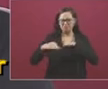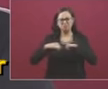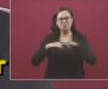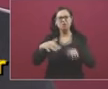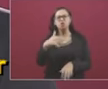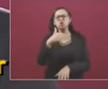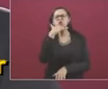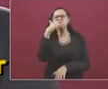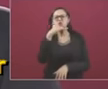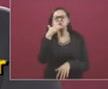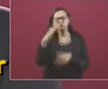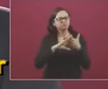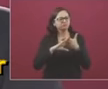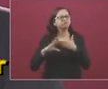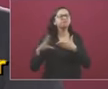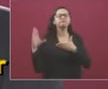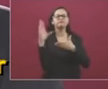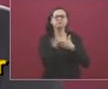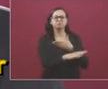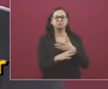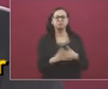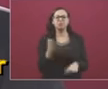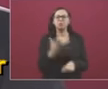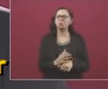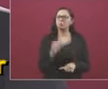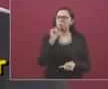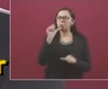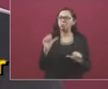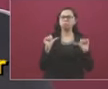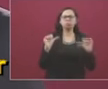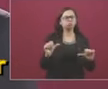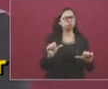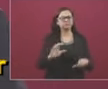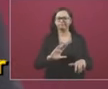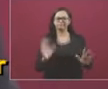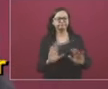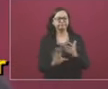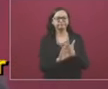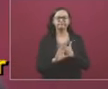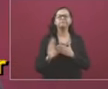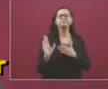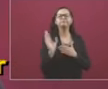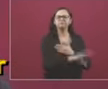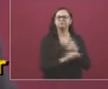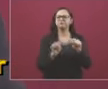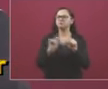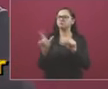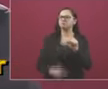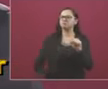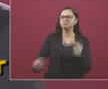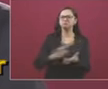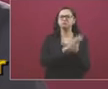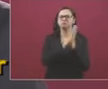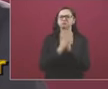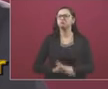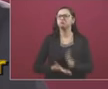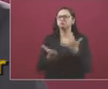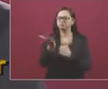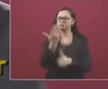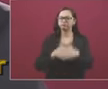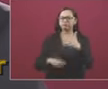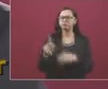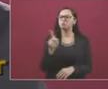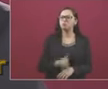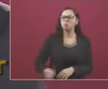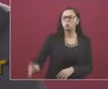impunidad y convertir a méxico en una república próspera democrática